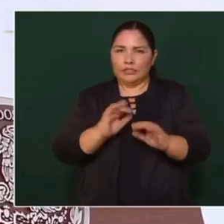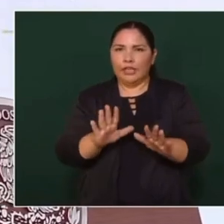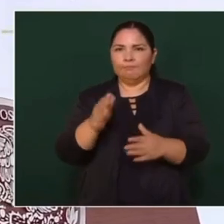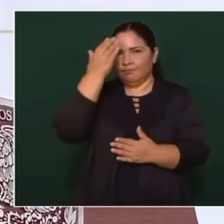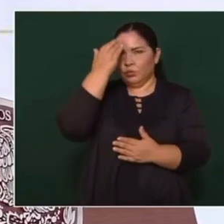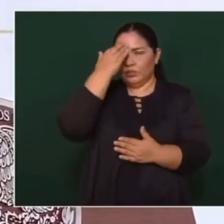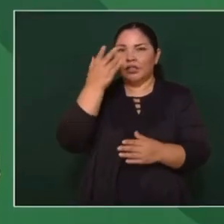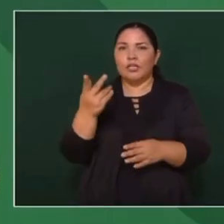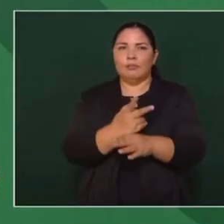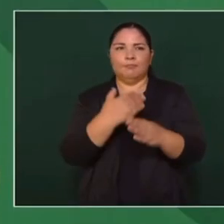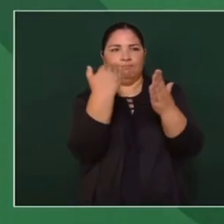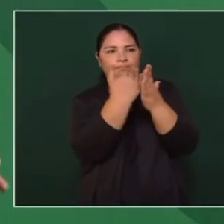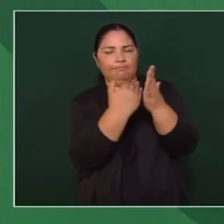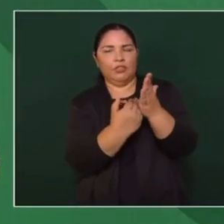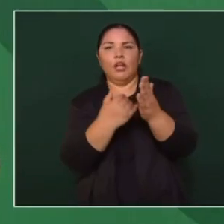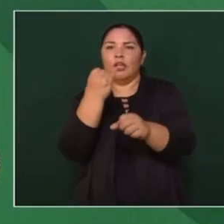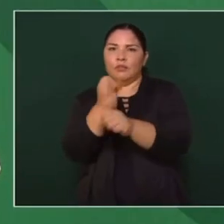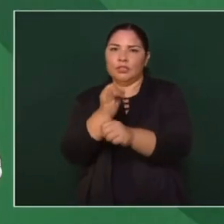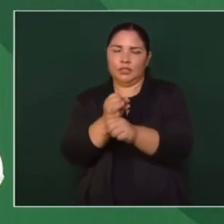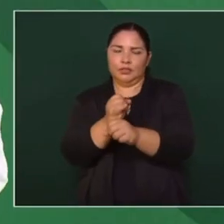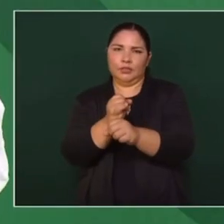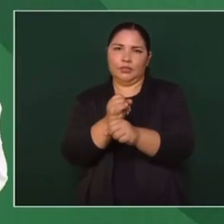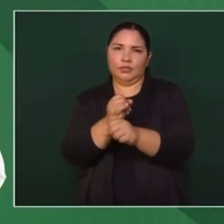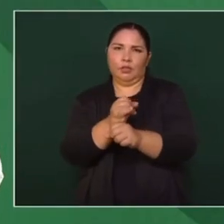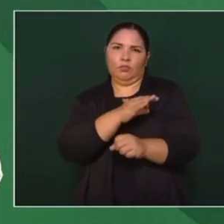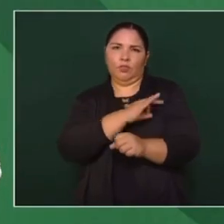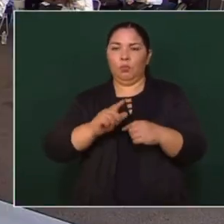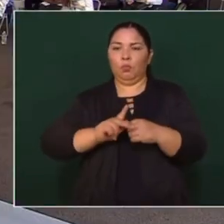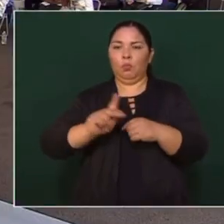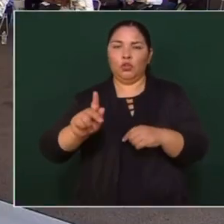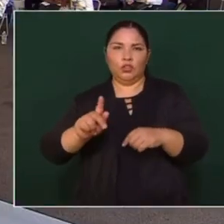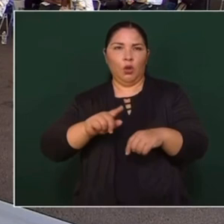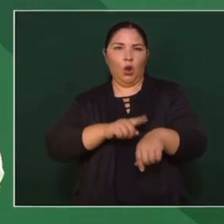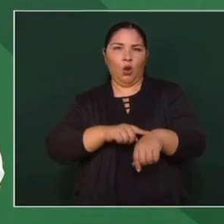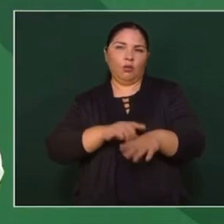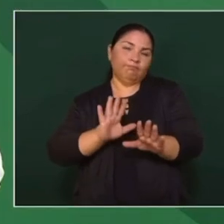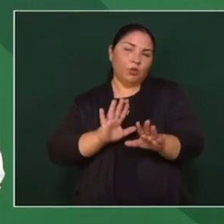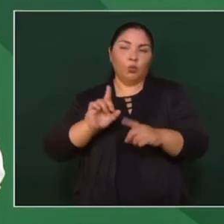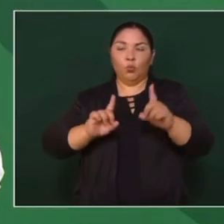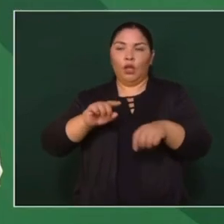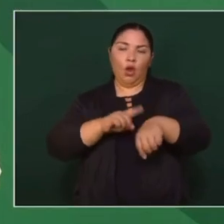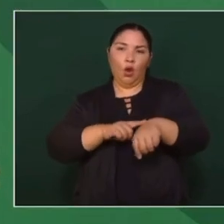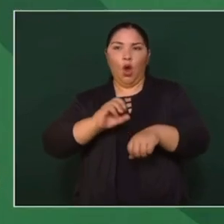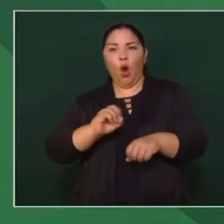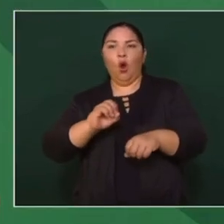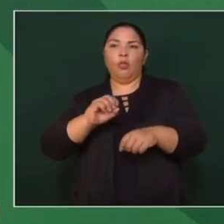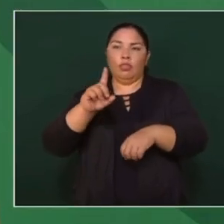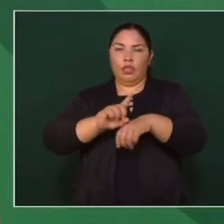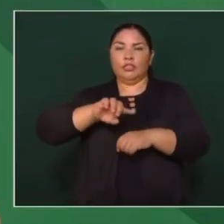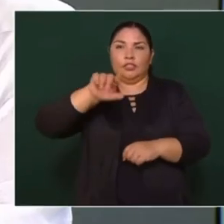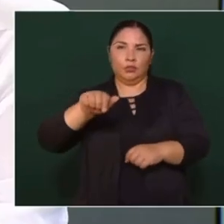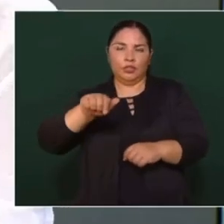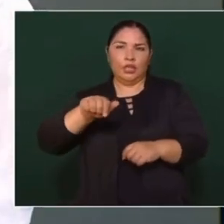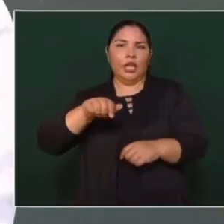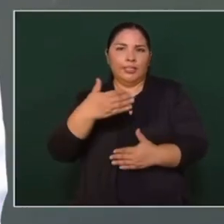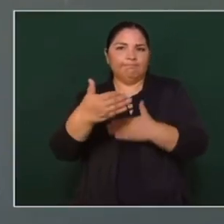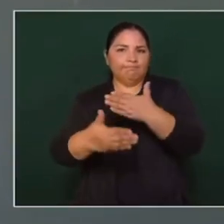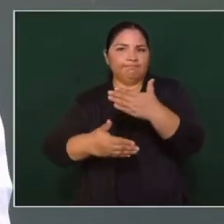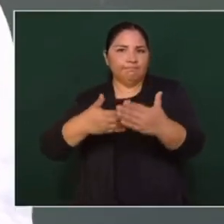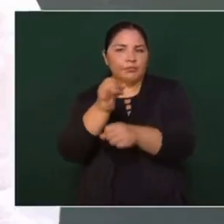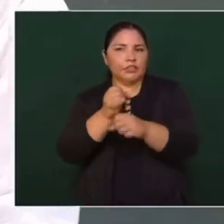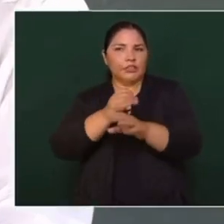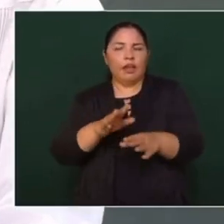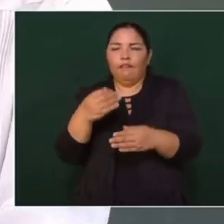saber ya todo lo relacionado con investigación que podamos darlo a conocer personas o pues seis días lo importante es que ya se basó muchísimo y es muy poco lo que